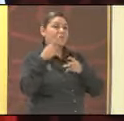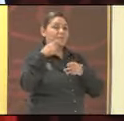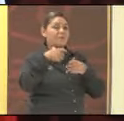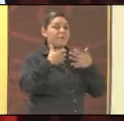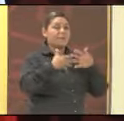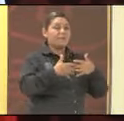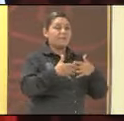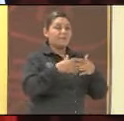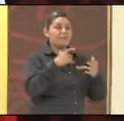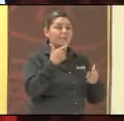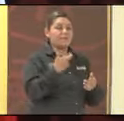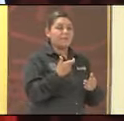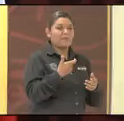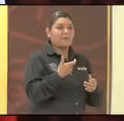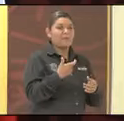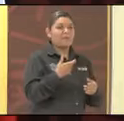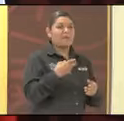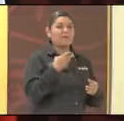esto